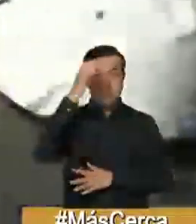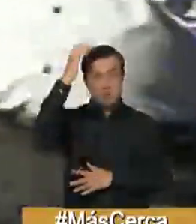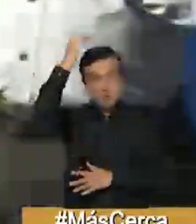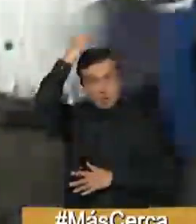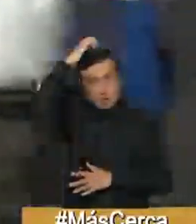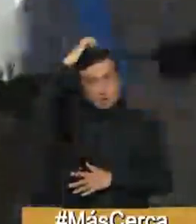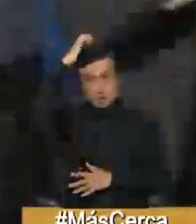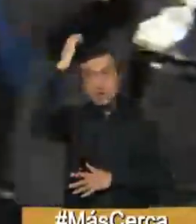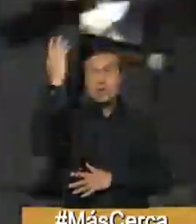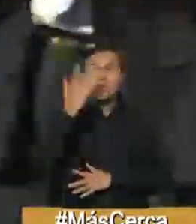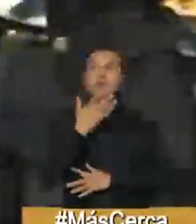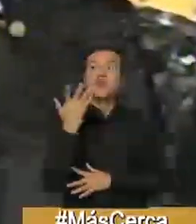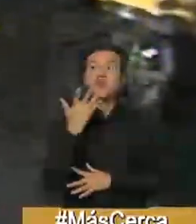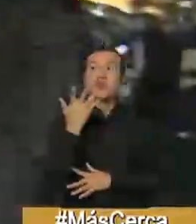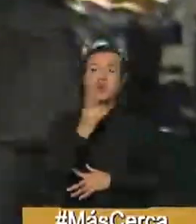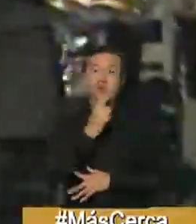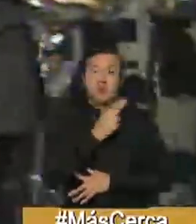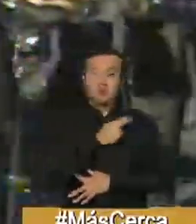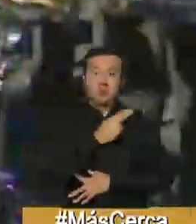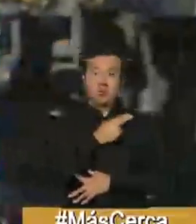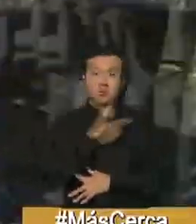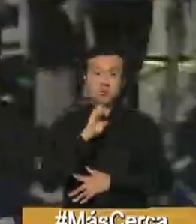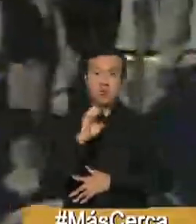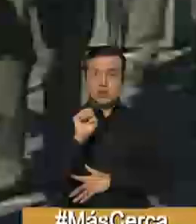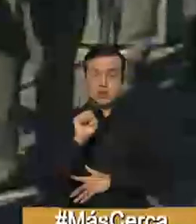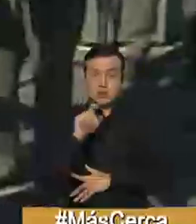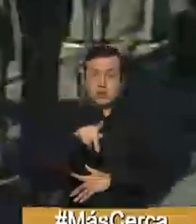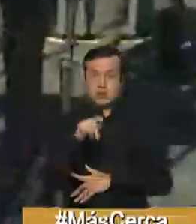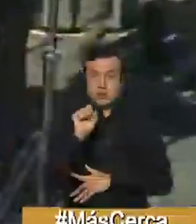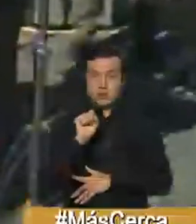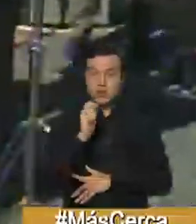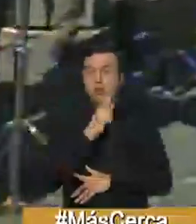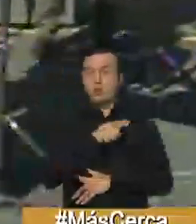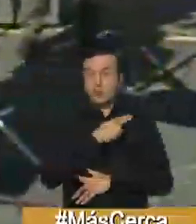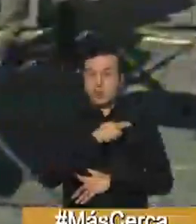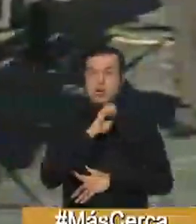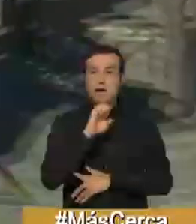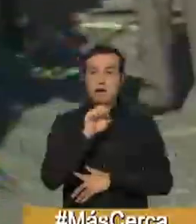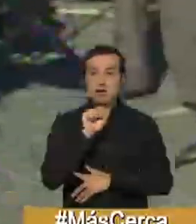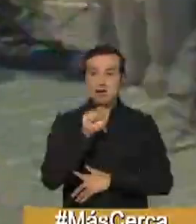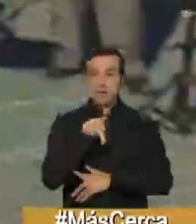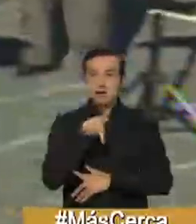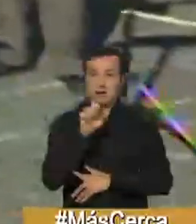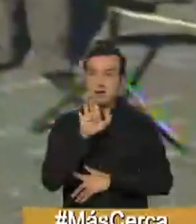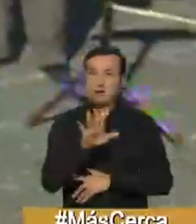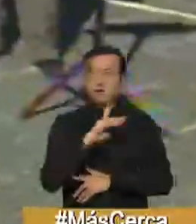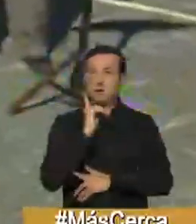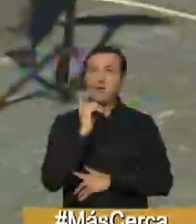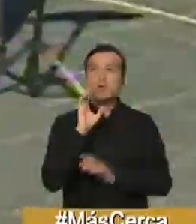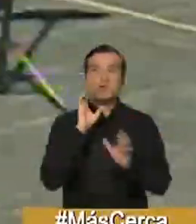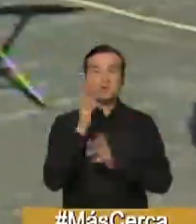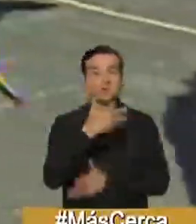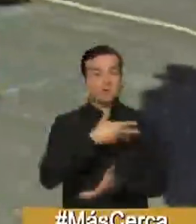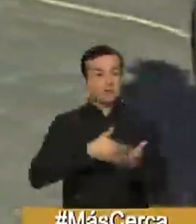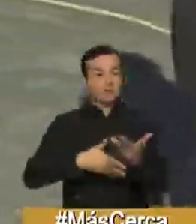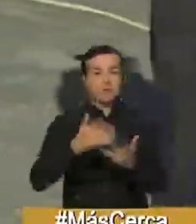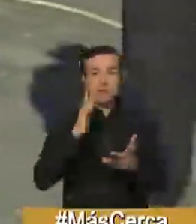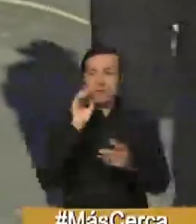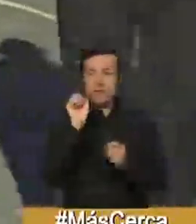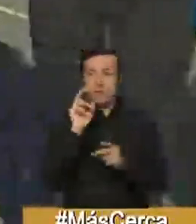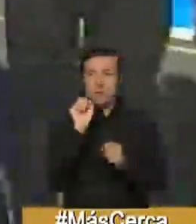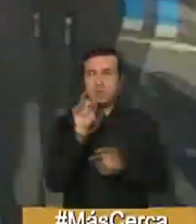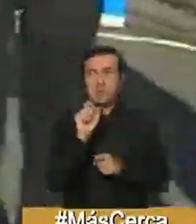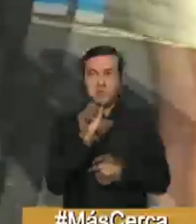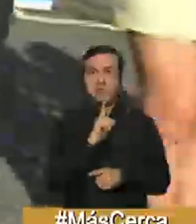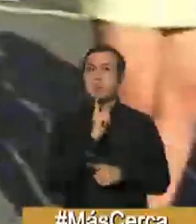estar realizando en la Universidad ESPE, en la Politécnica del Ejército. Vamos a conversar con ellas para hacerles algunas preguntas,